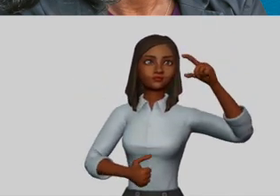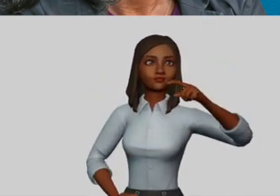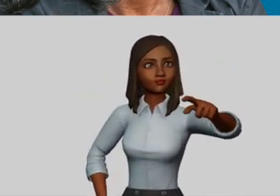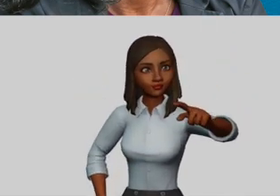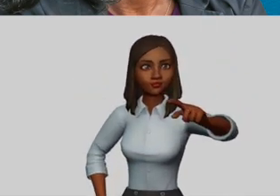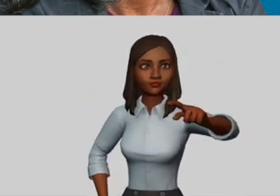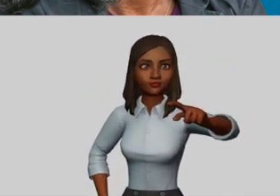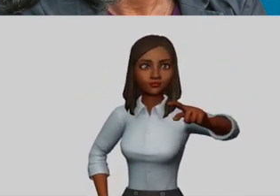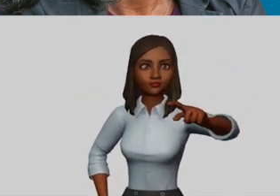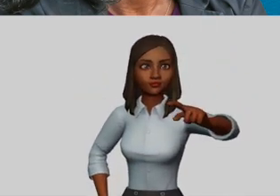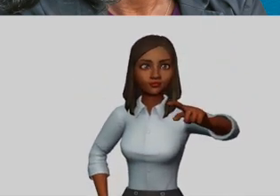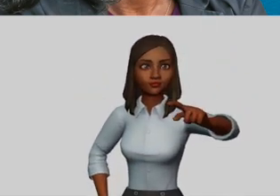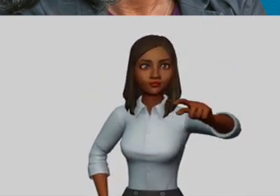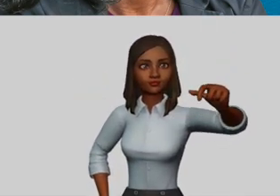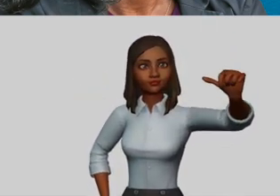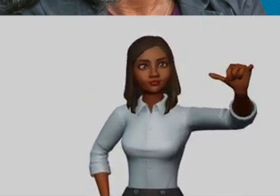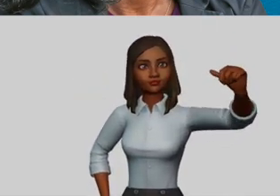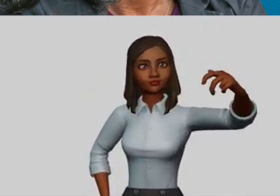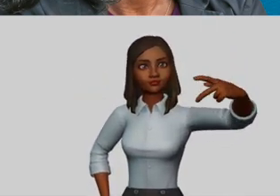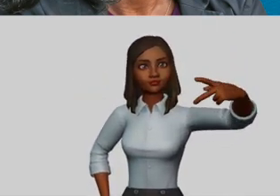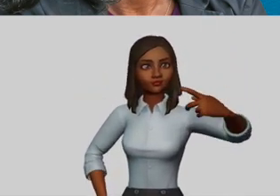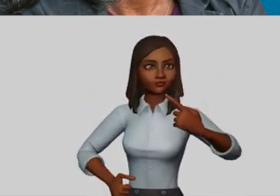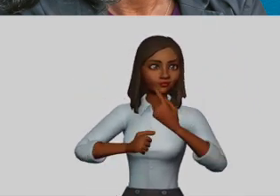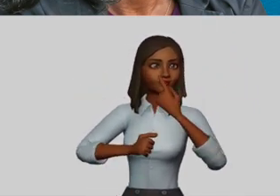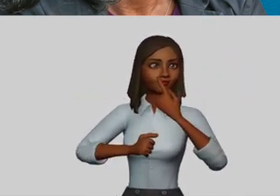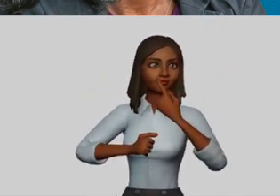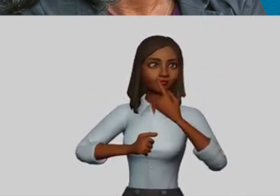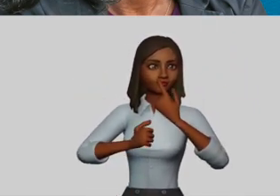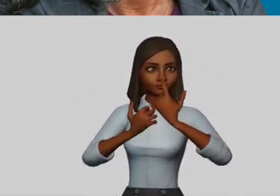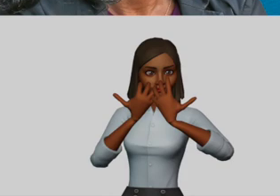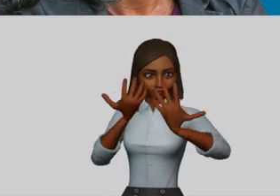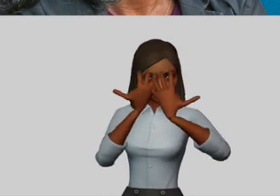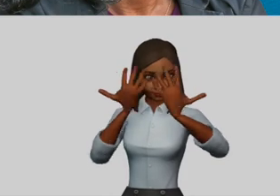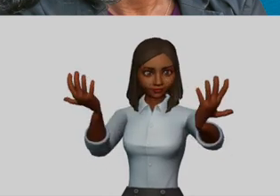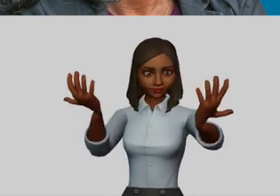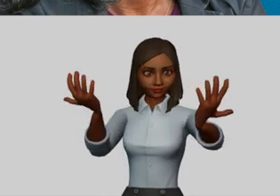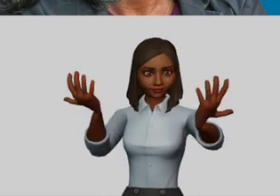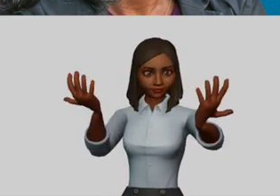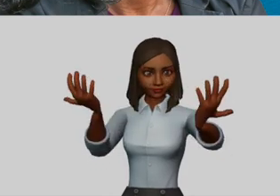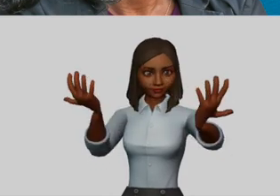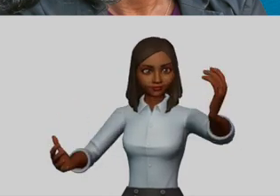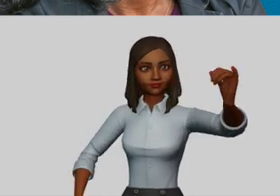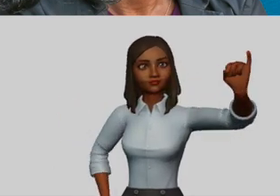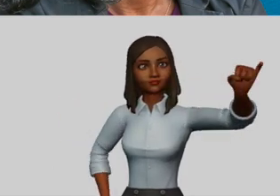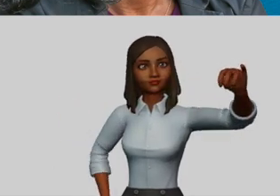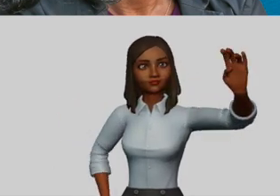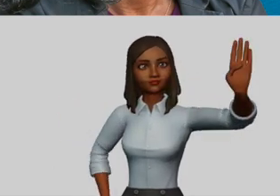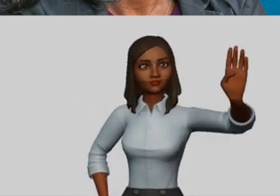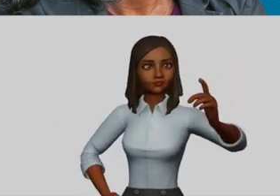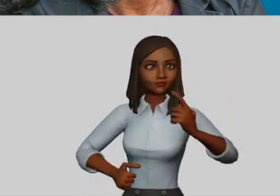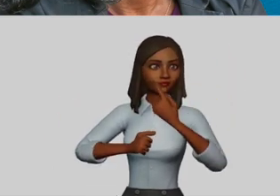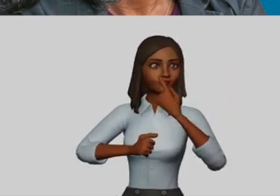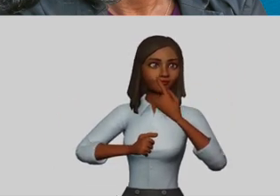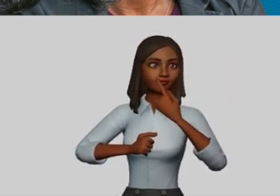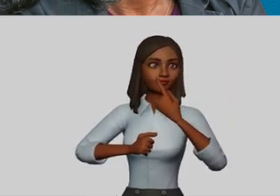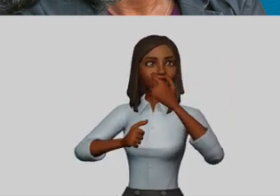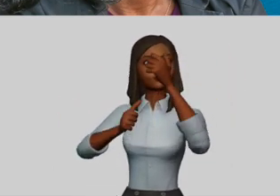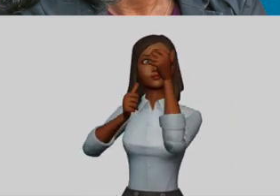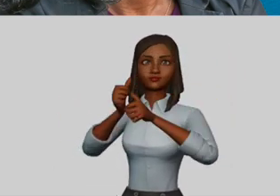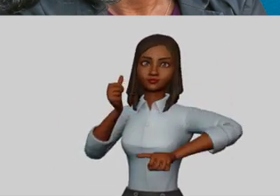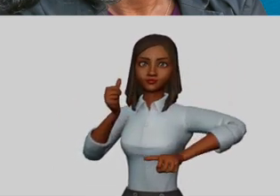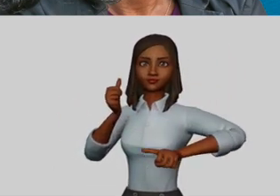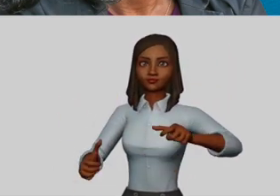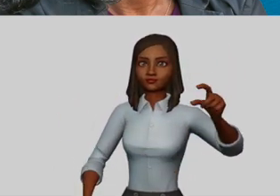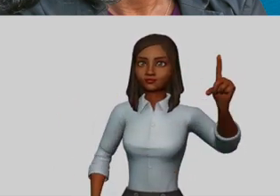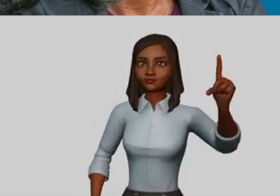La comunidad sorda, aunque para nosotros, la comunidad oyente, esto es una nueva idea, uh-huh, para la comunidad sorda es algo que